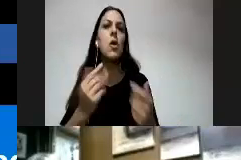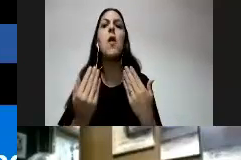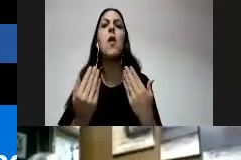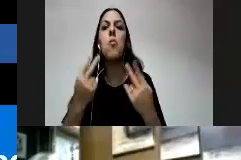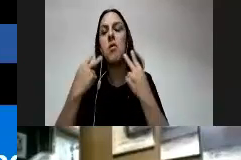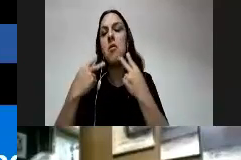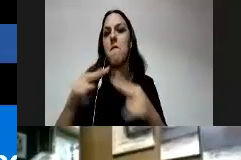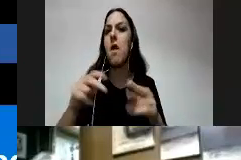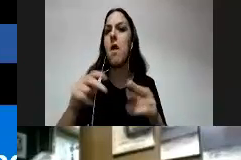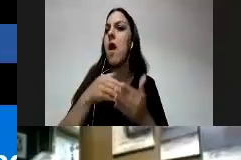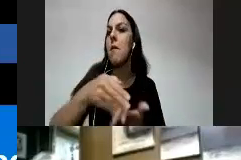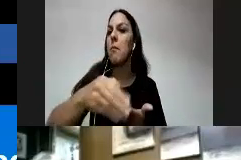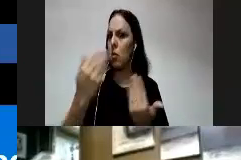micro.